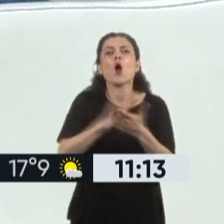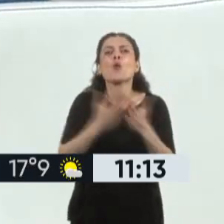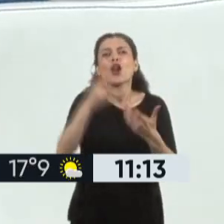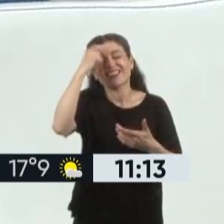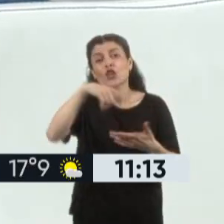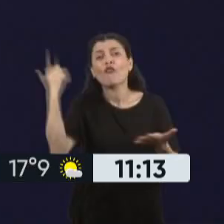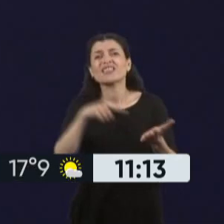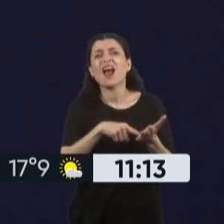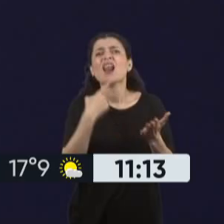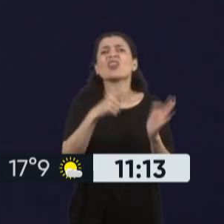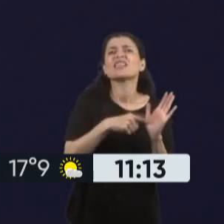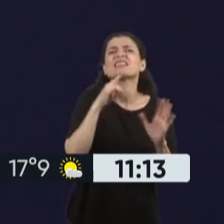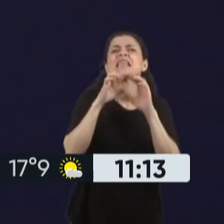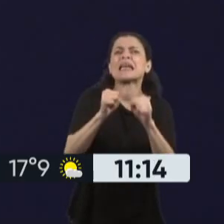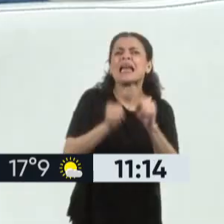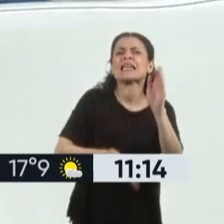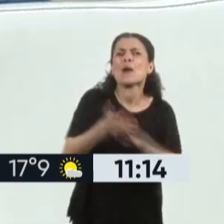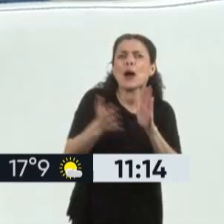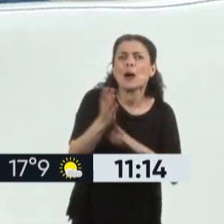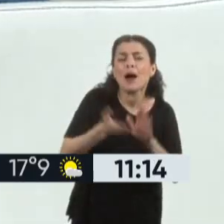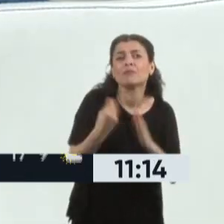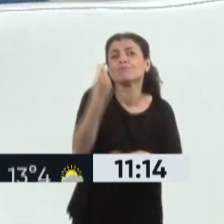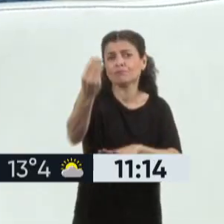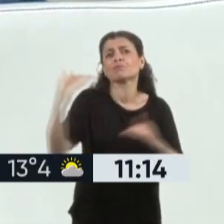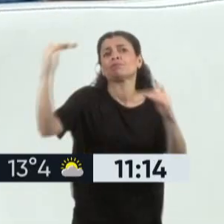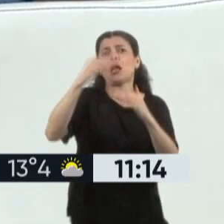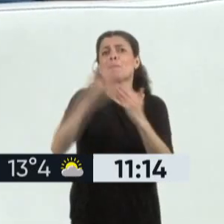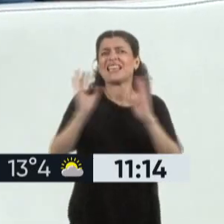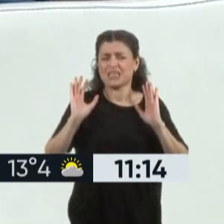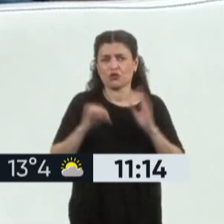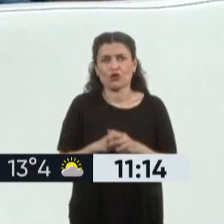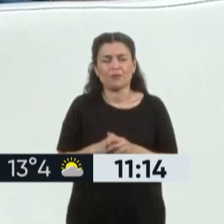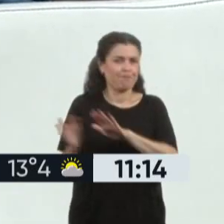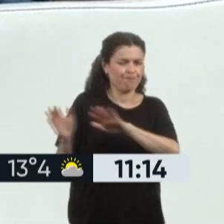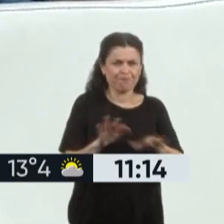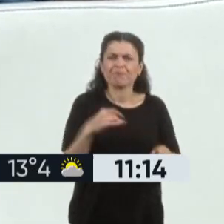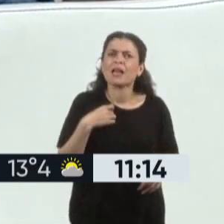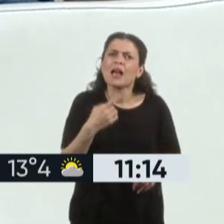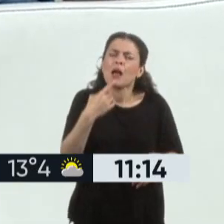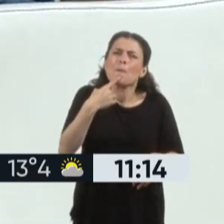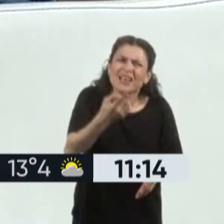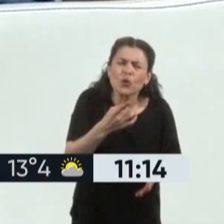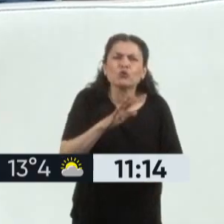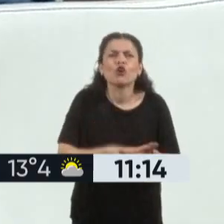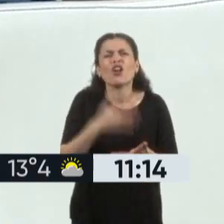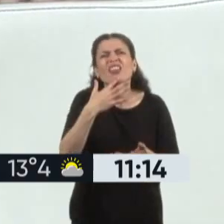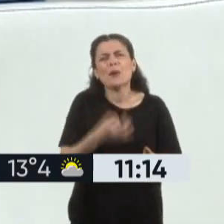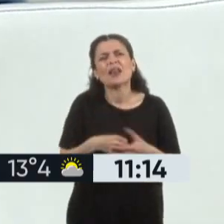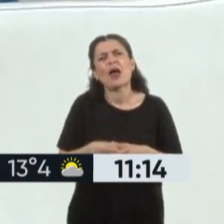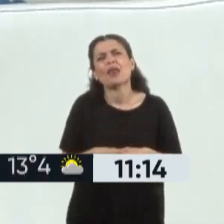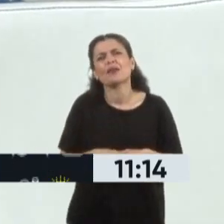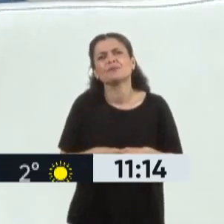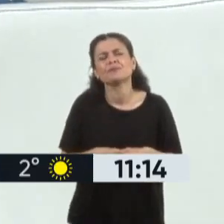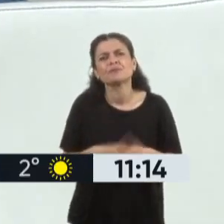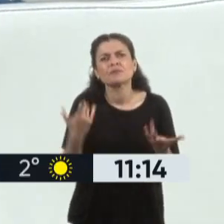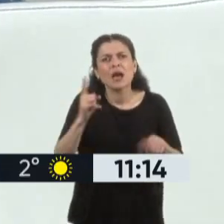oficializar. Probablemente, espero. Te quería consultar si era necesario